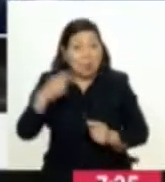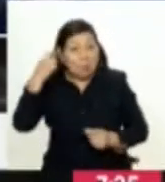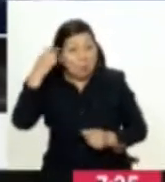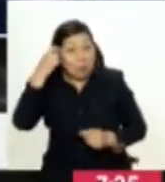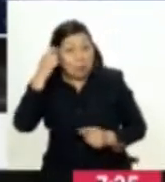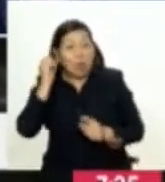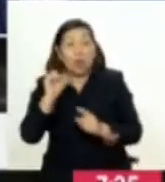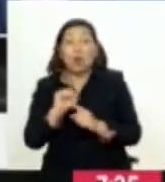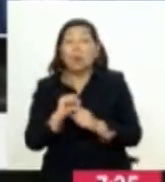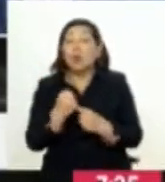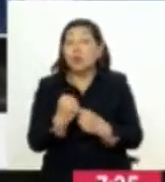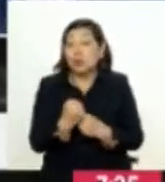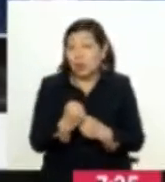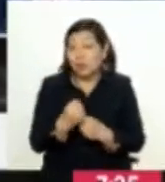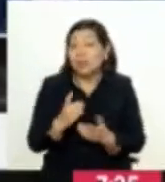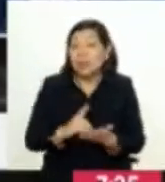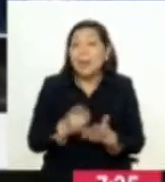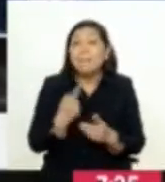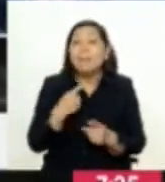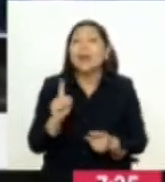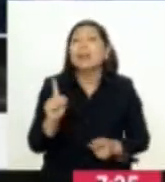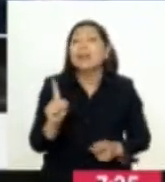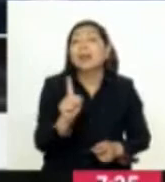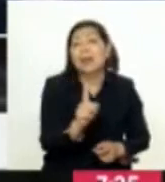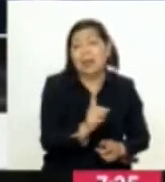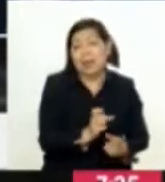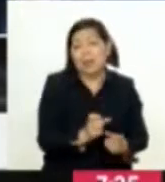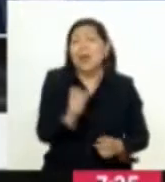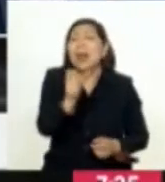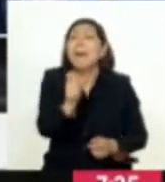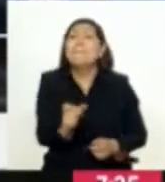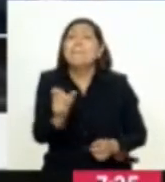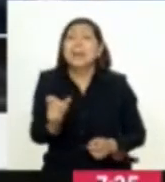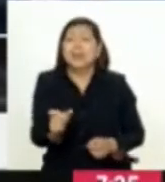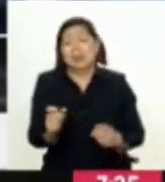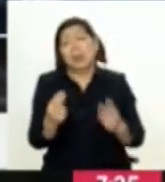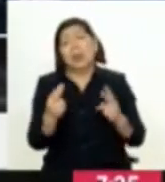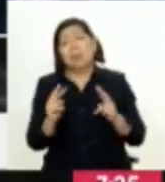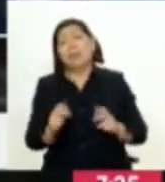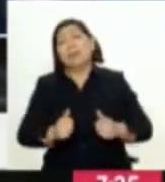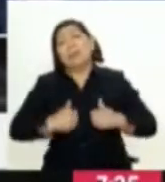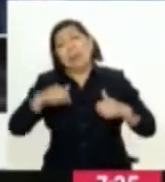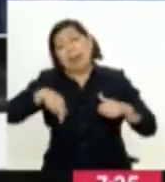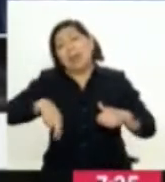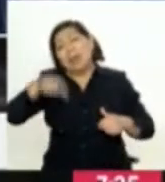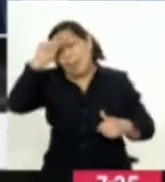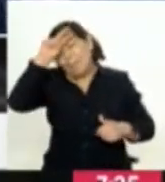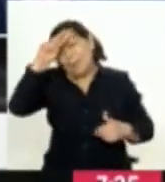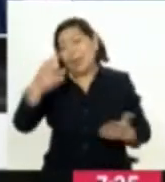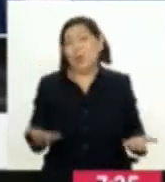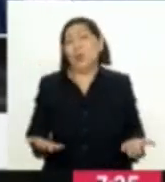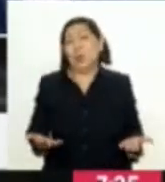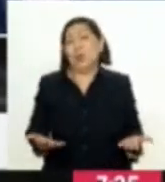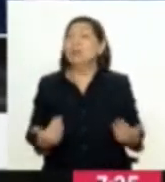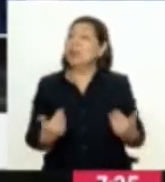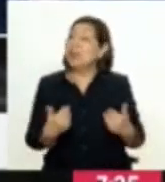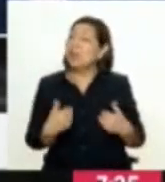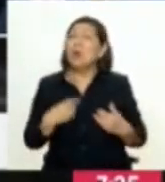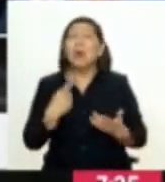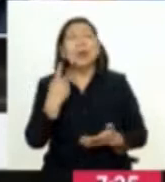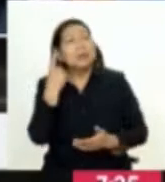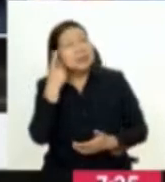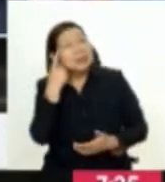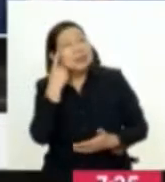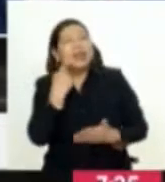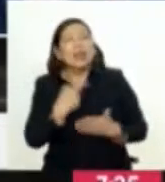como sociedad, es el bienestar de cada una de las personas que vive en este país, ¿no?, entonces tendremos que preguntarnos